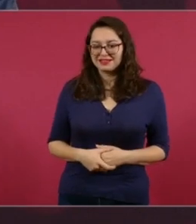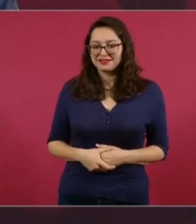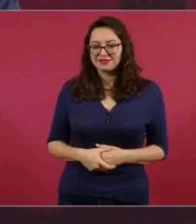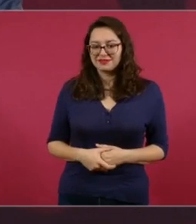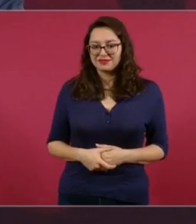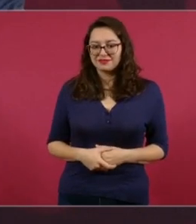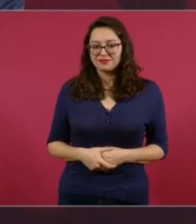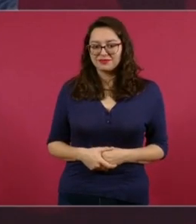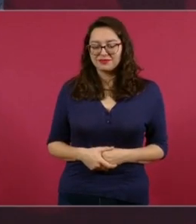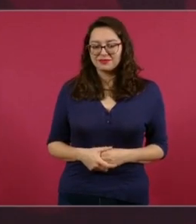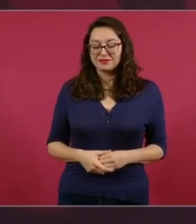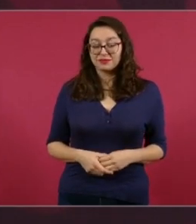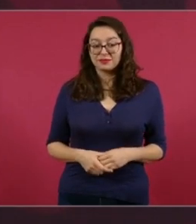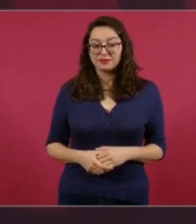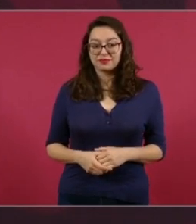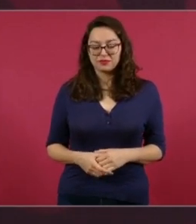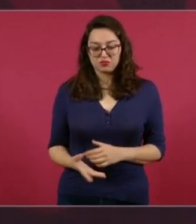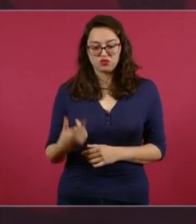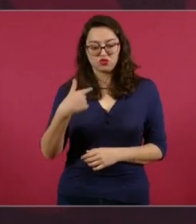Tan luego